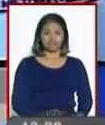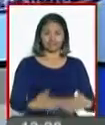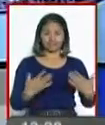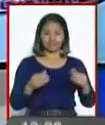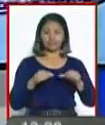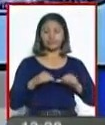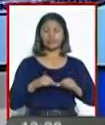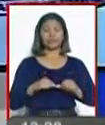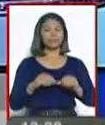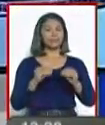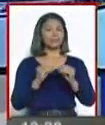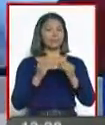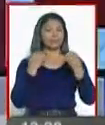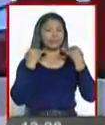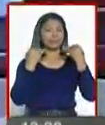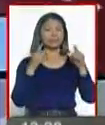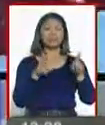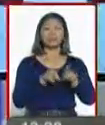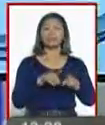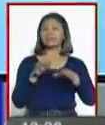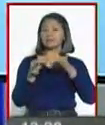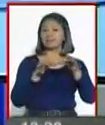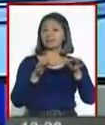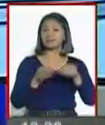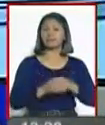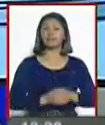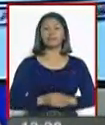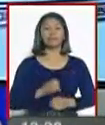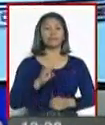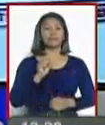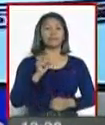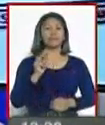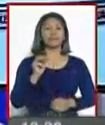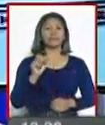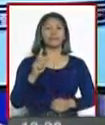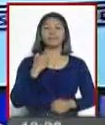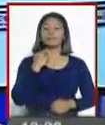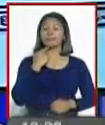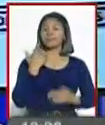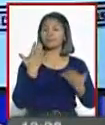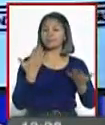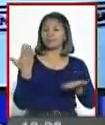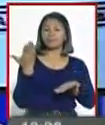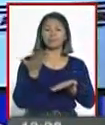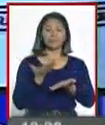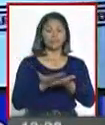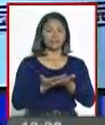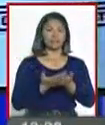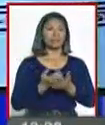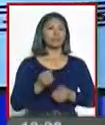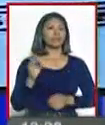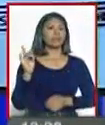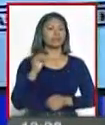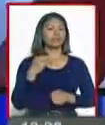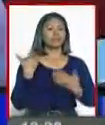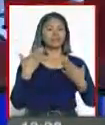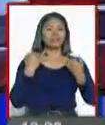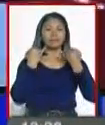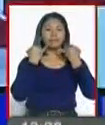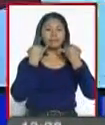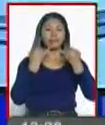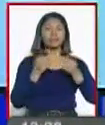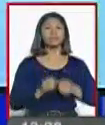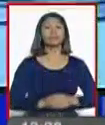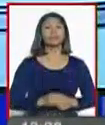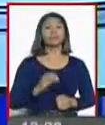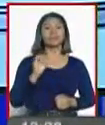a continuación revisamos otras informaciones Tenemos que hablar justamente de Samuel Doria Medina porque ha llegado a nuestro país tras vindar declaraciones ante la